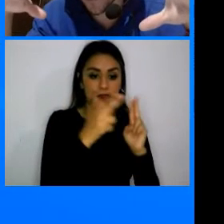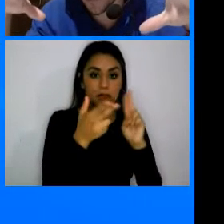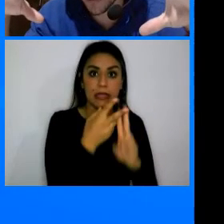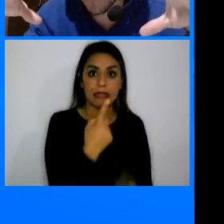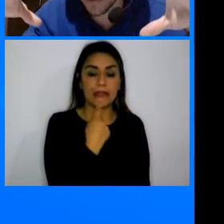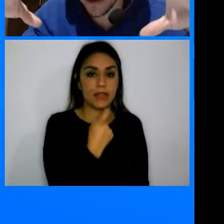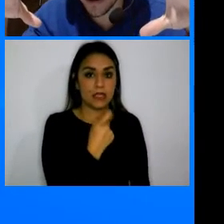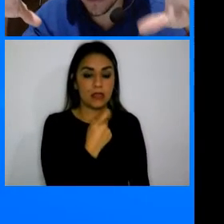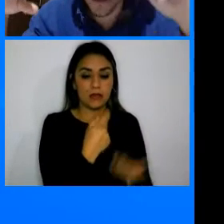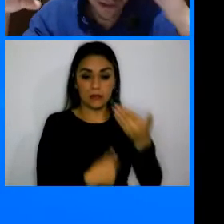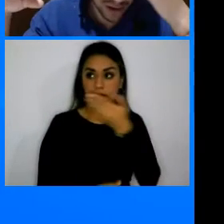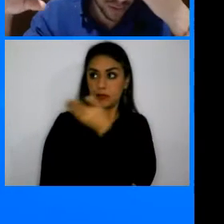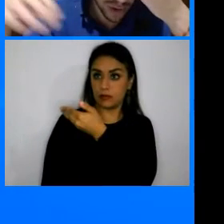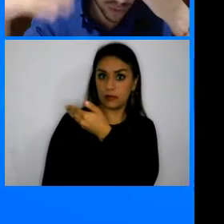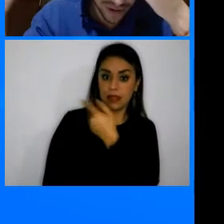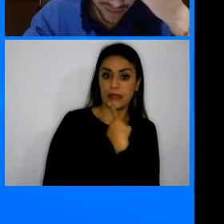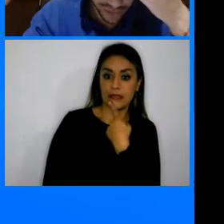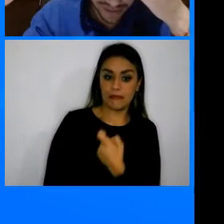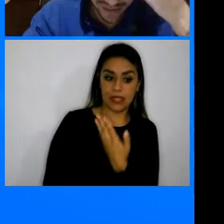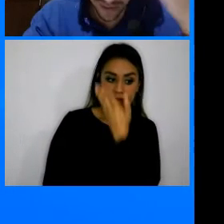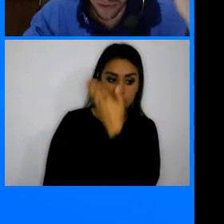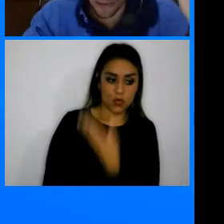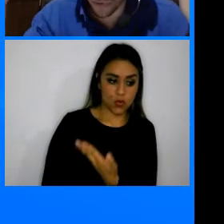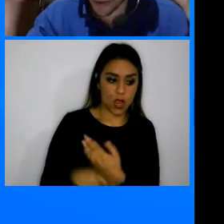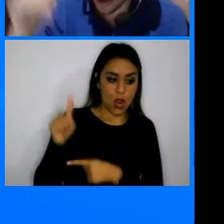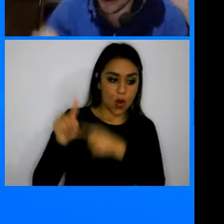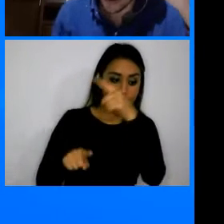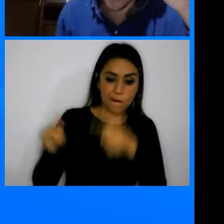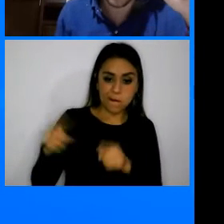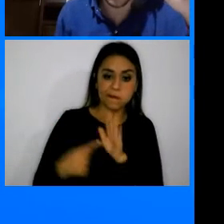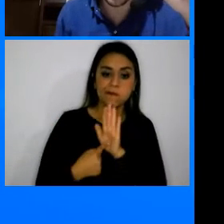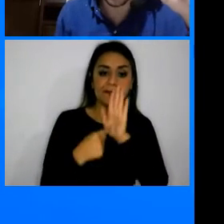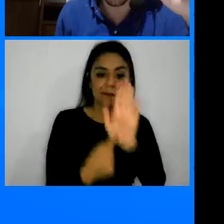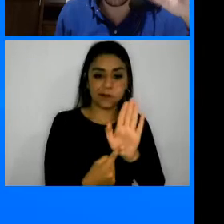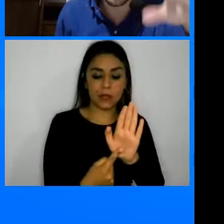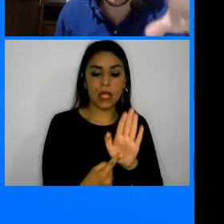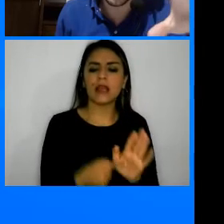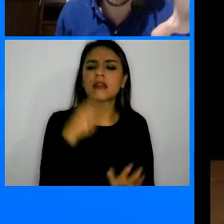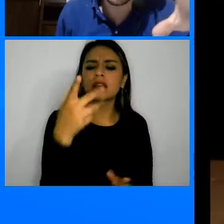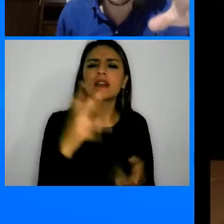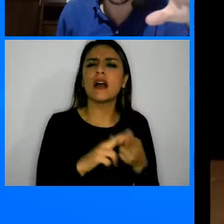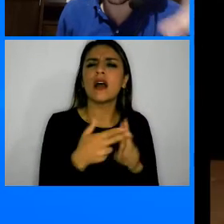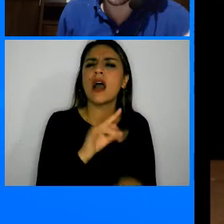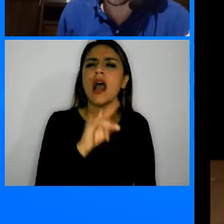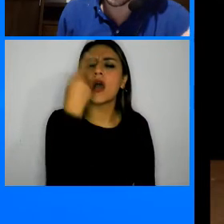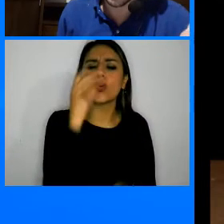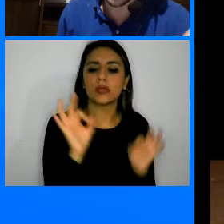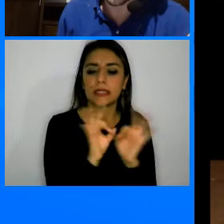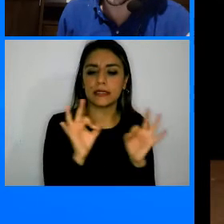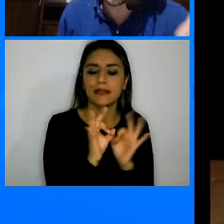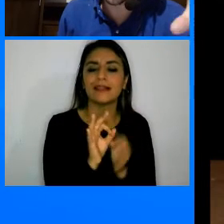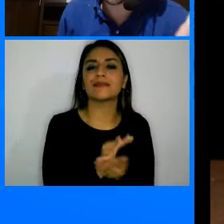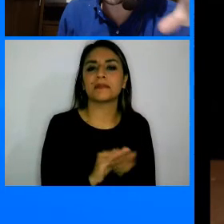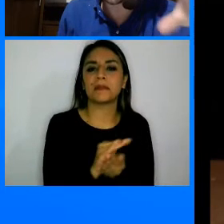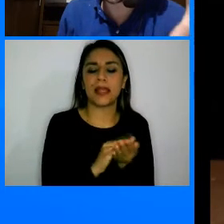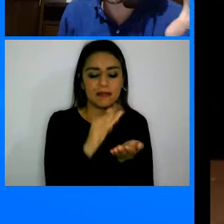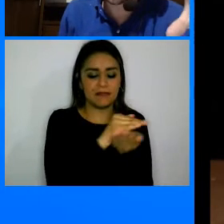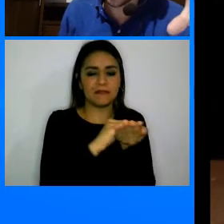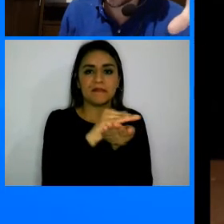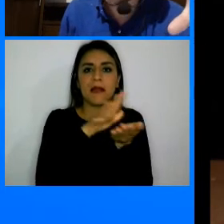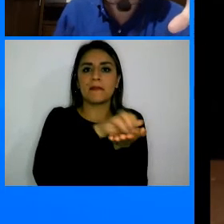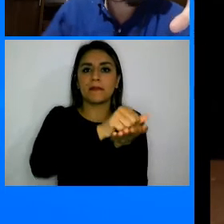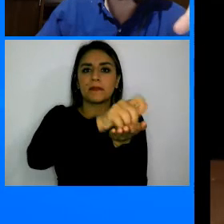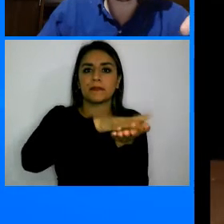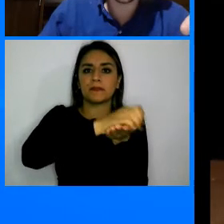que están viendo aquí en pantalla y como algunas otras que les voy a mostrar, salen de algo muy sencillo, que es una bola de barro, una bola